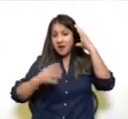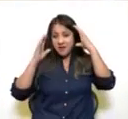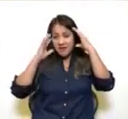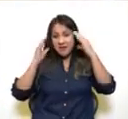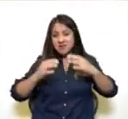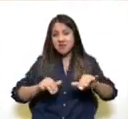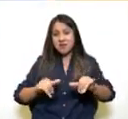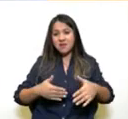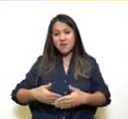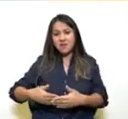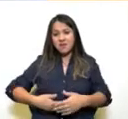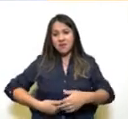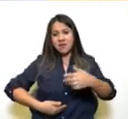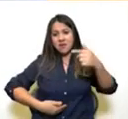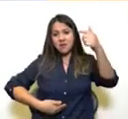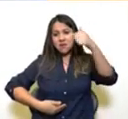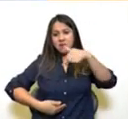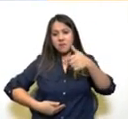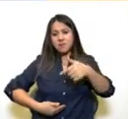pequeño